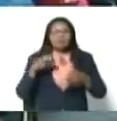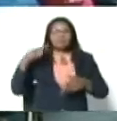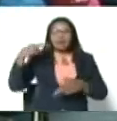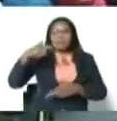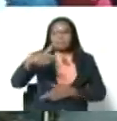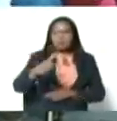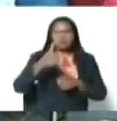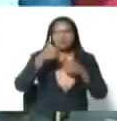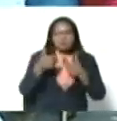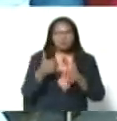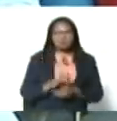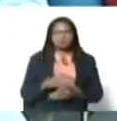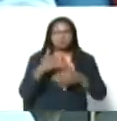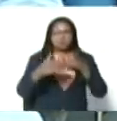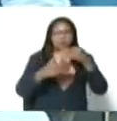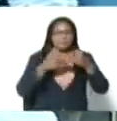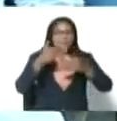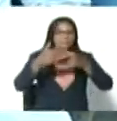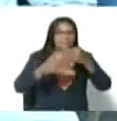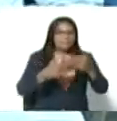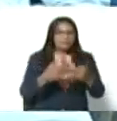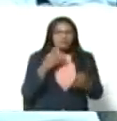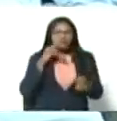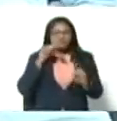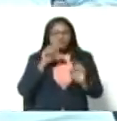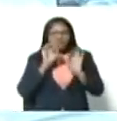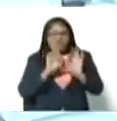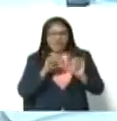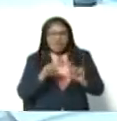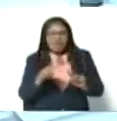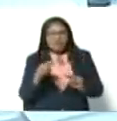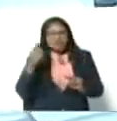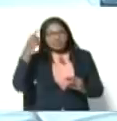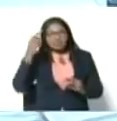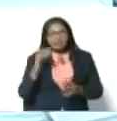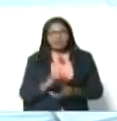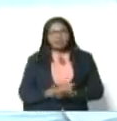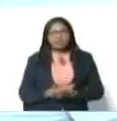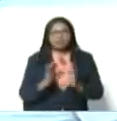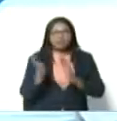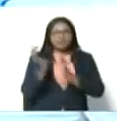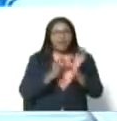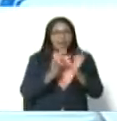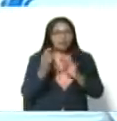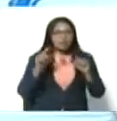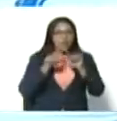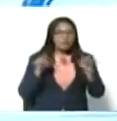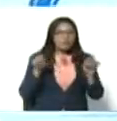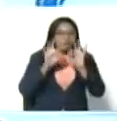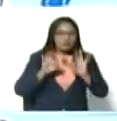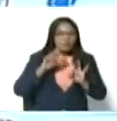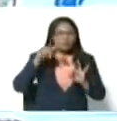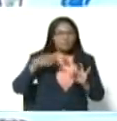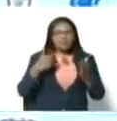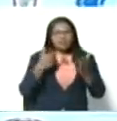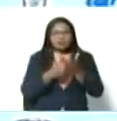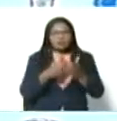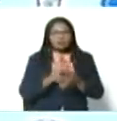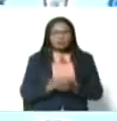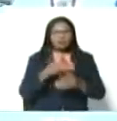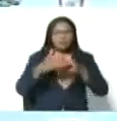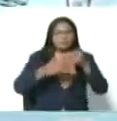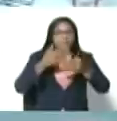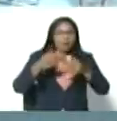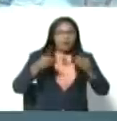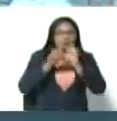Quiere decir que vamos poco a poco. Yo fijé la fecha para el mes de abril para la vacunación masiva